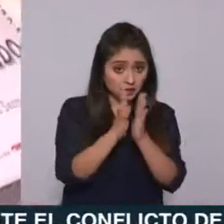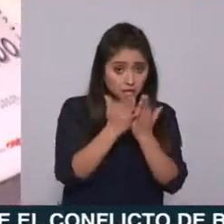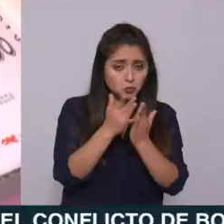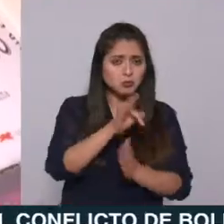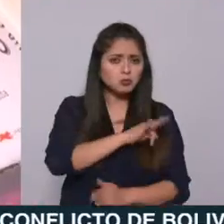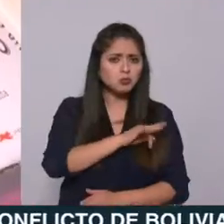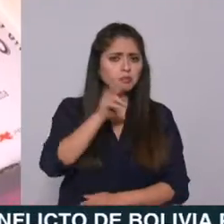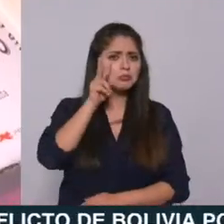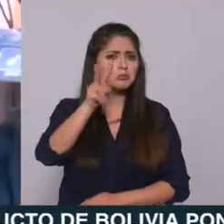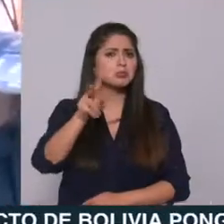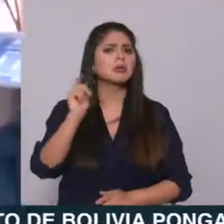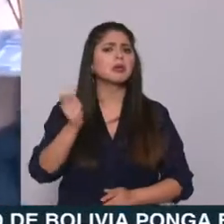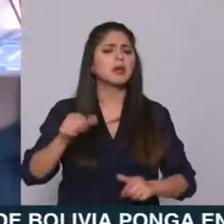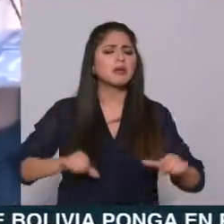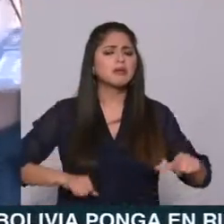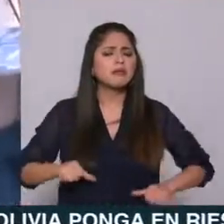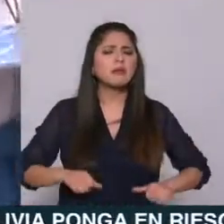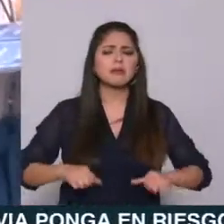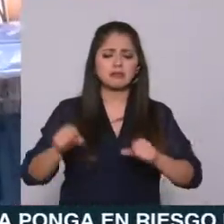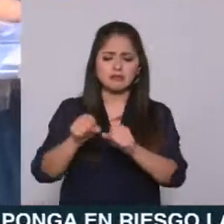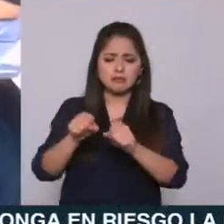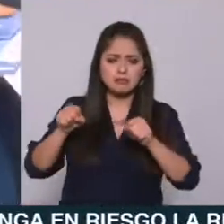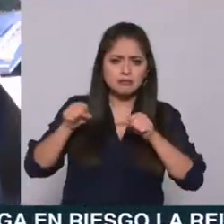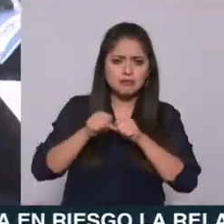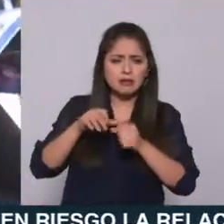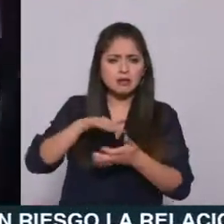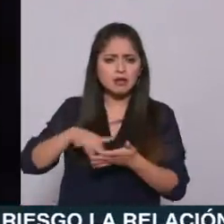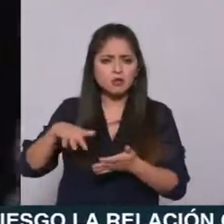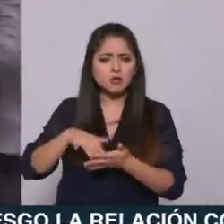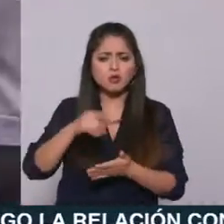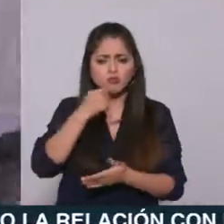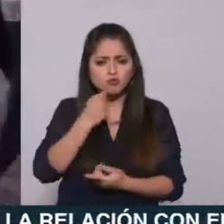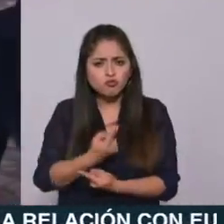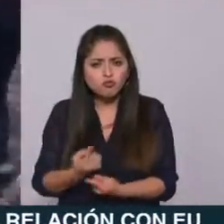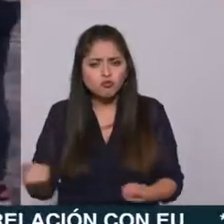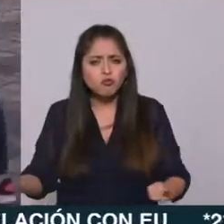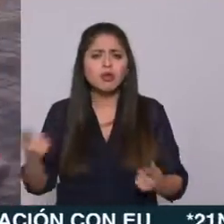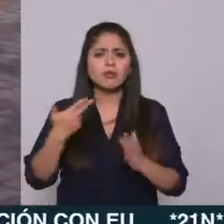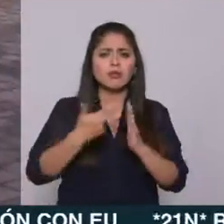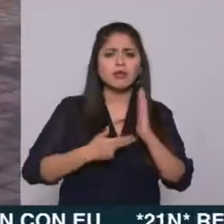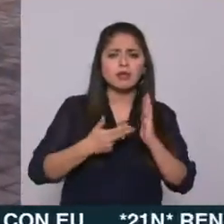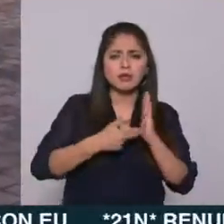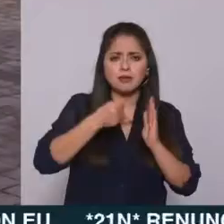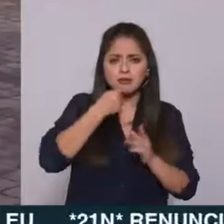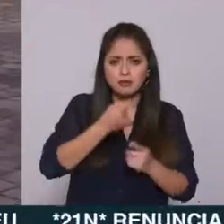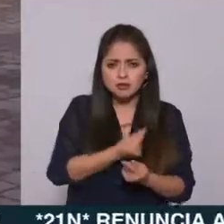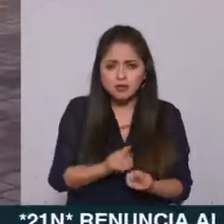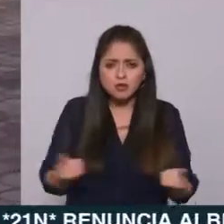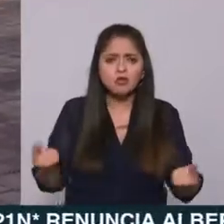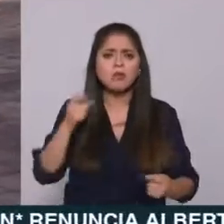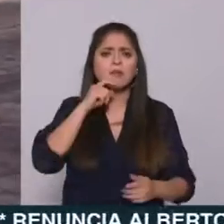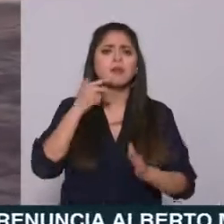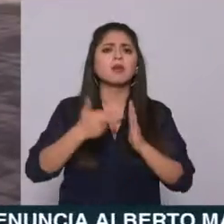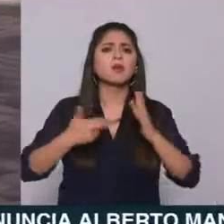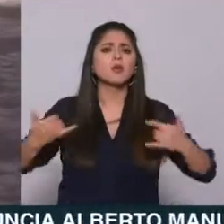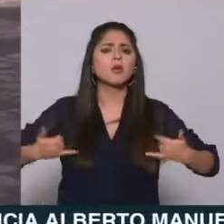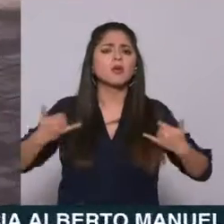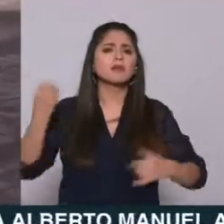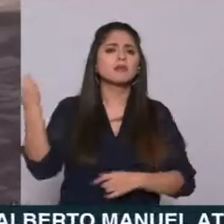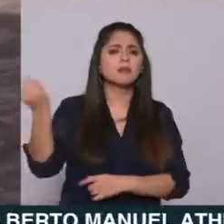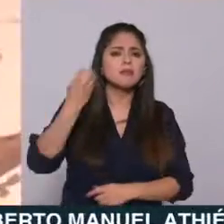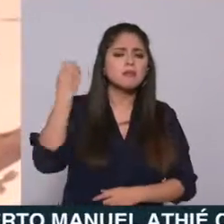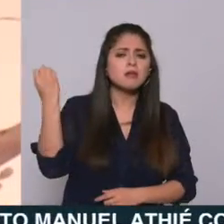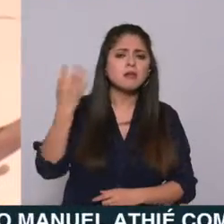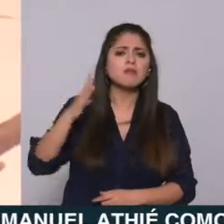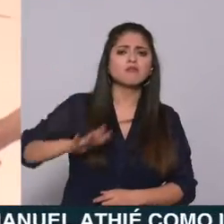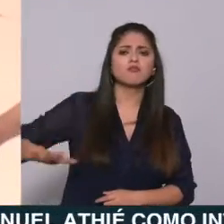diversas actividades como salas de lectura para primera infancia, talleres infantiles, talleres juveniles, seminarios,